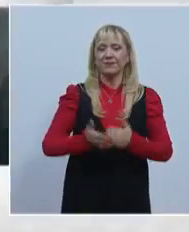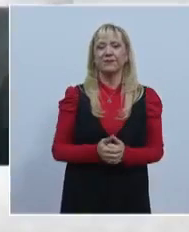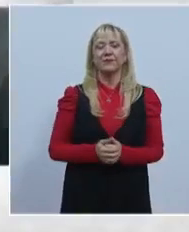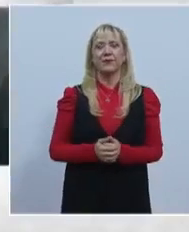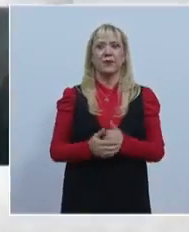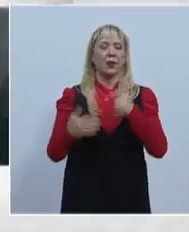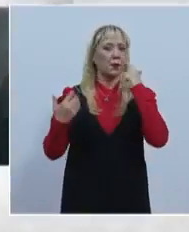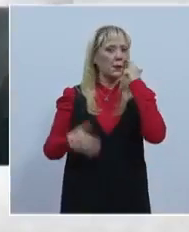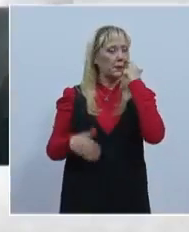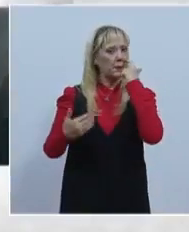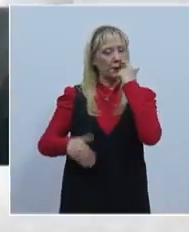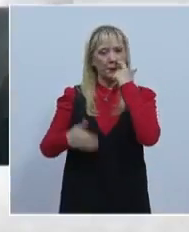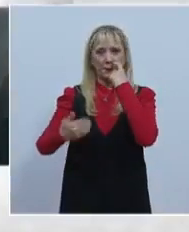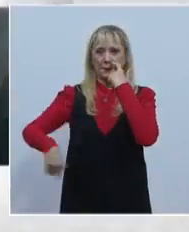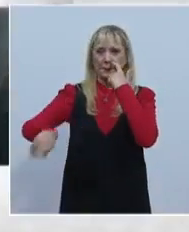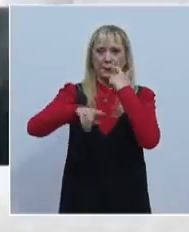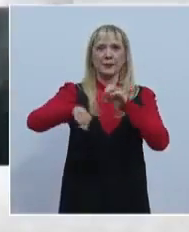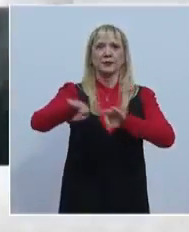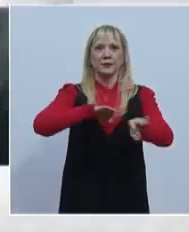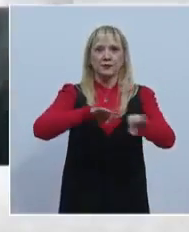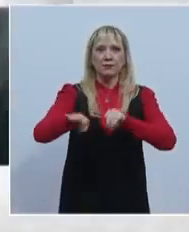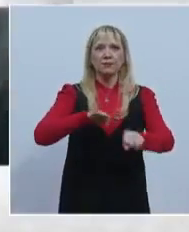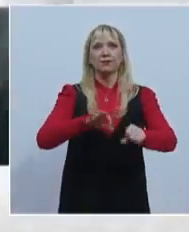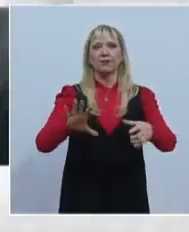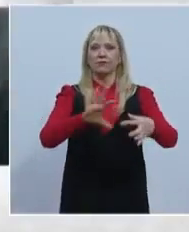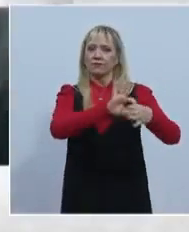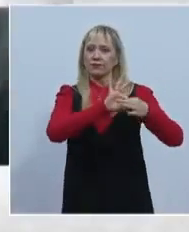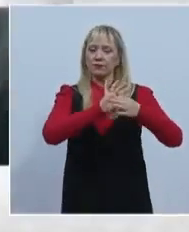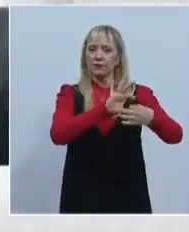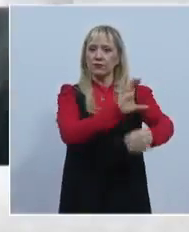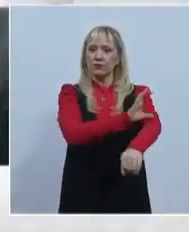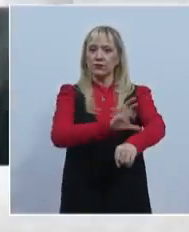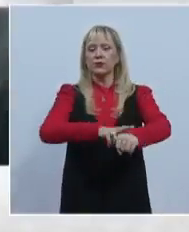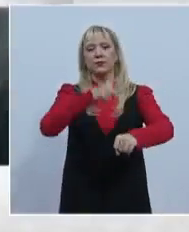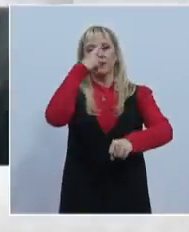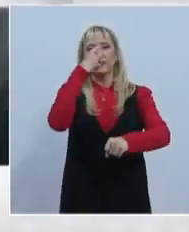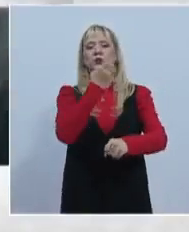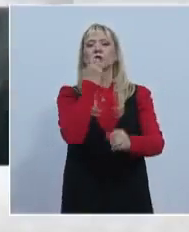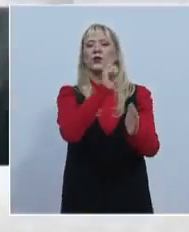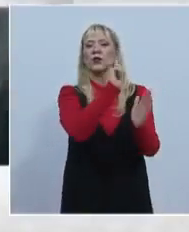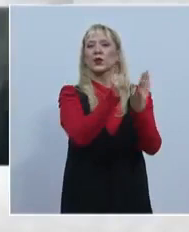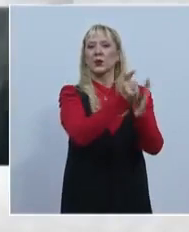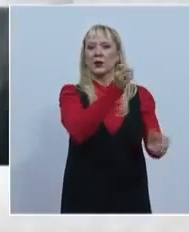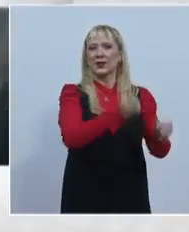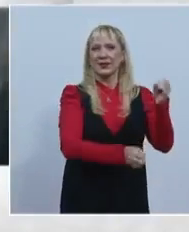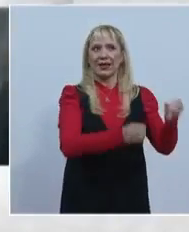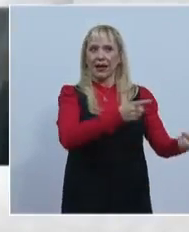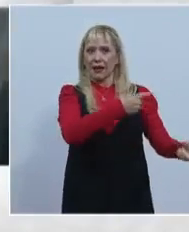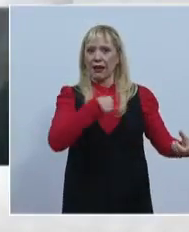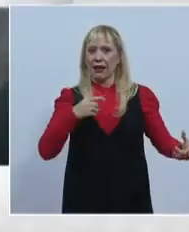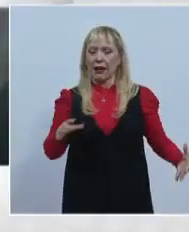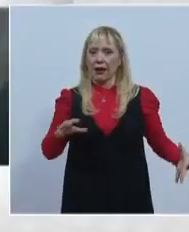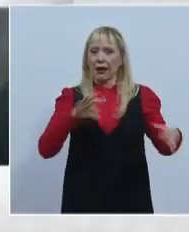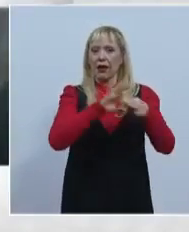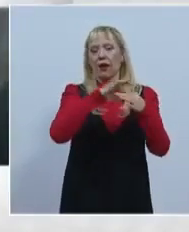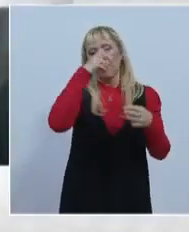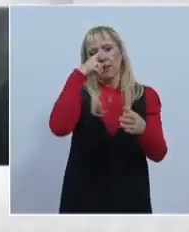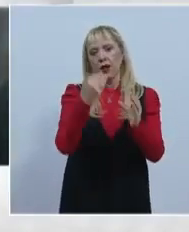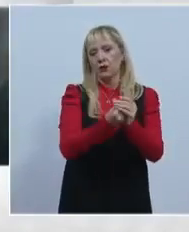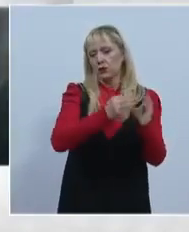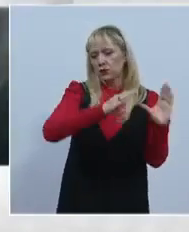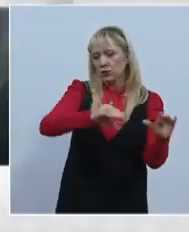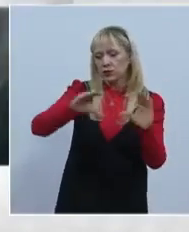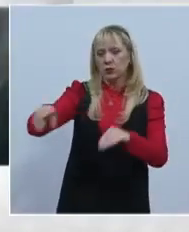Celebro el trabajo coordinado y permanente con la Escuela Federal de Formación Judicial para concretar y hacer posible que estos cursos